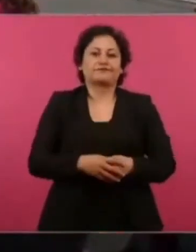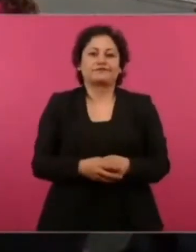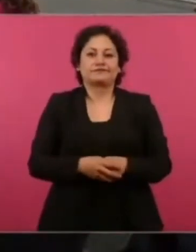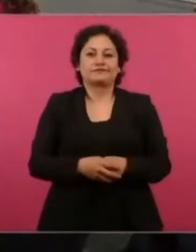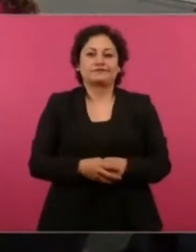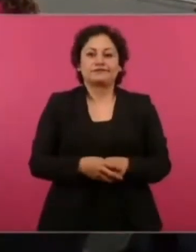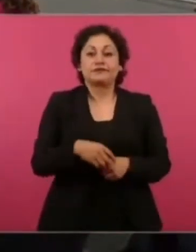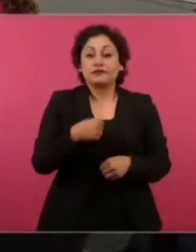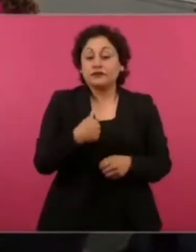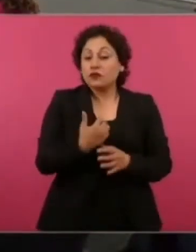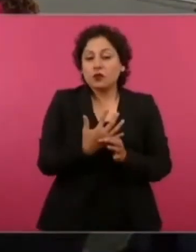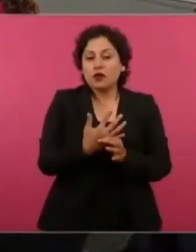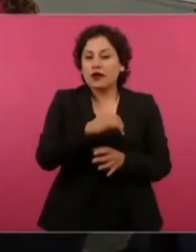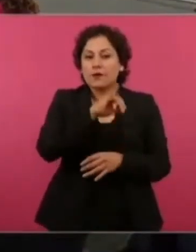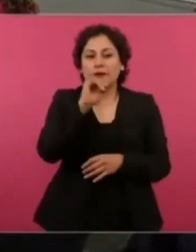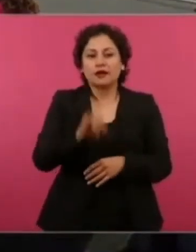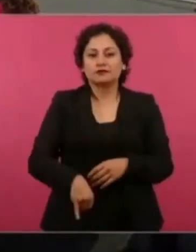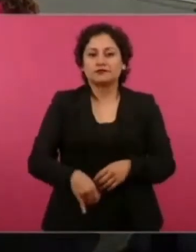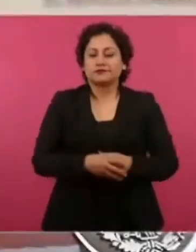Nunca he dicho eso.